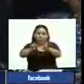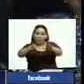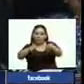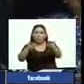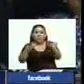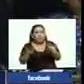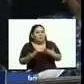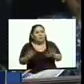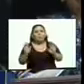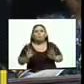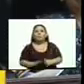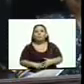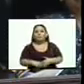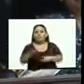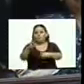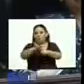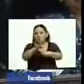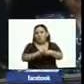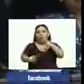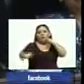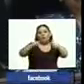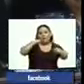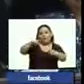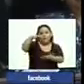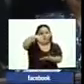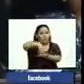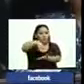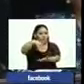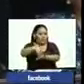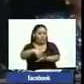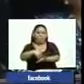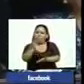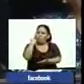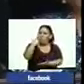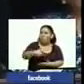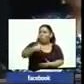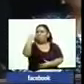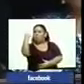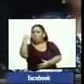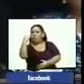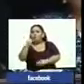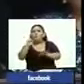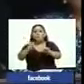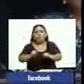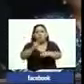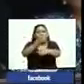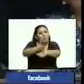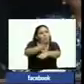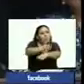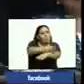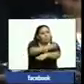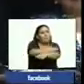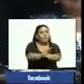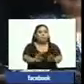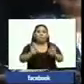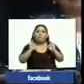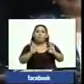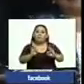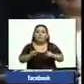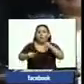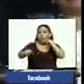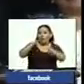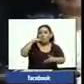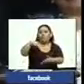legislación sobre democracia paritaria que nos parece muy importante para poder avanzar hacia una democracia más